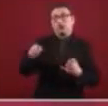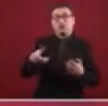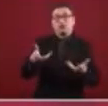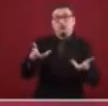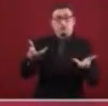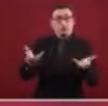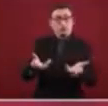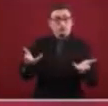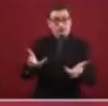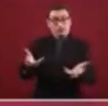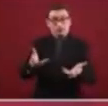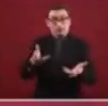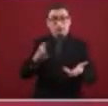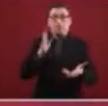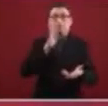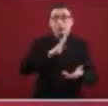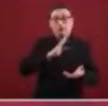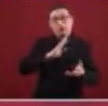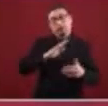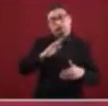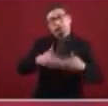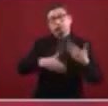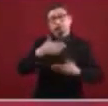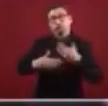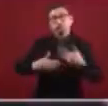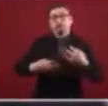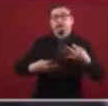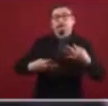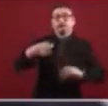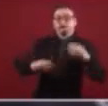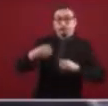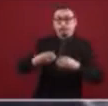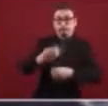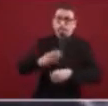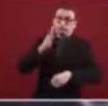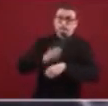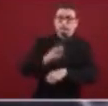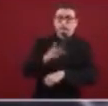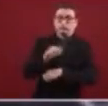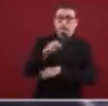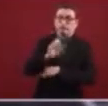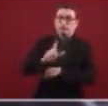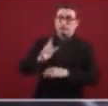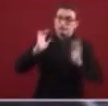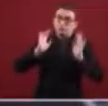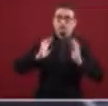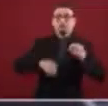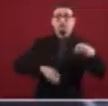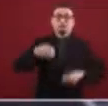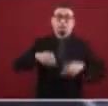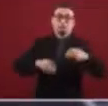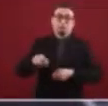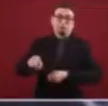esfera del derecho penal y serían juzgados.